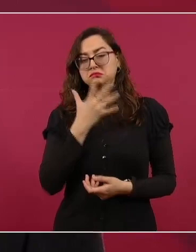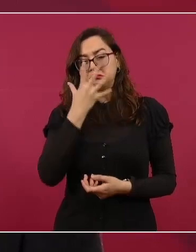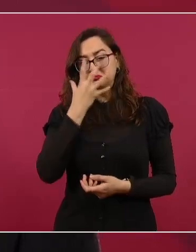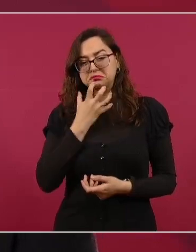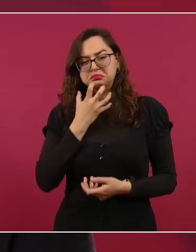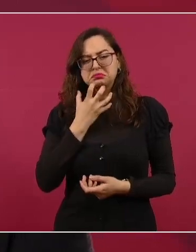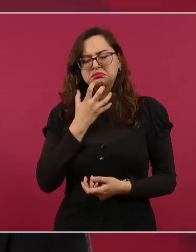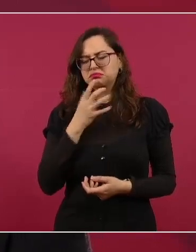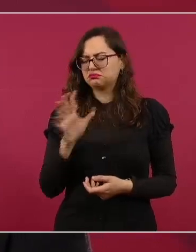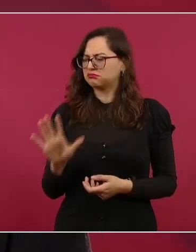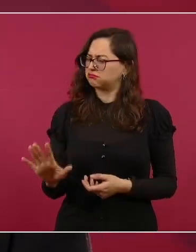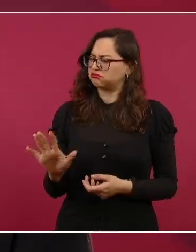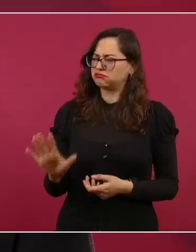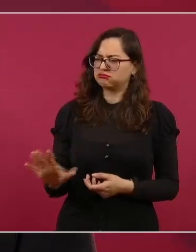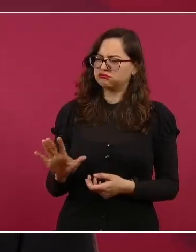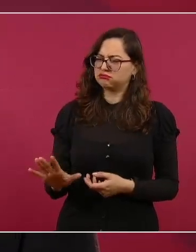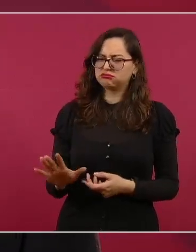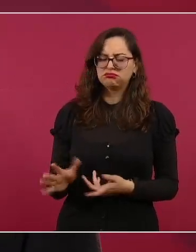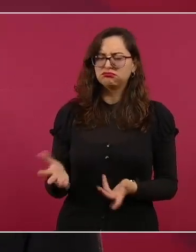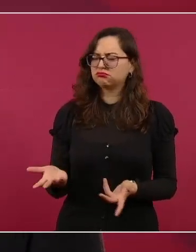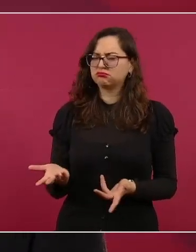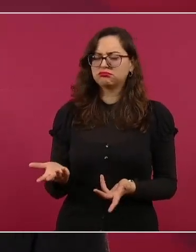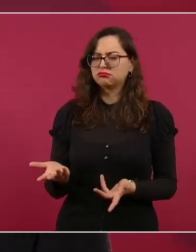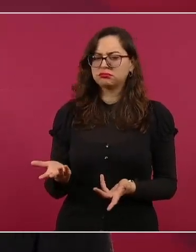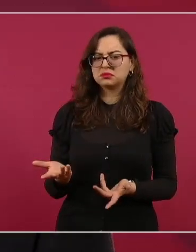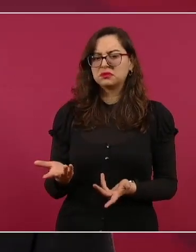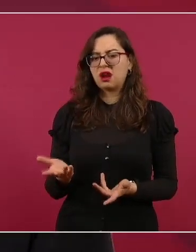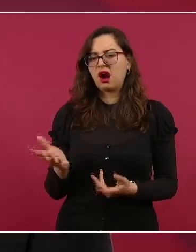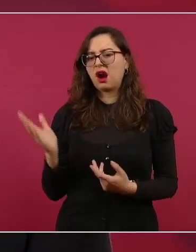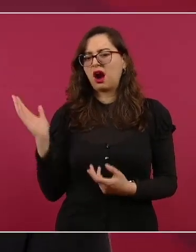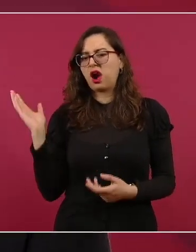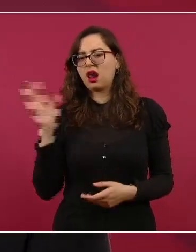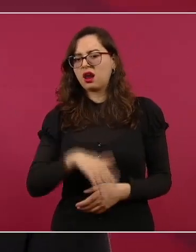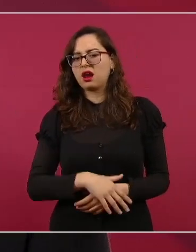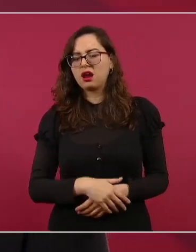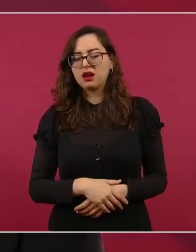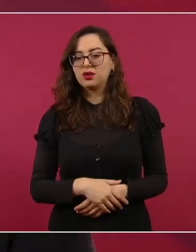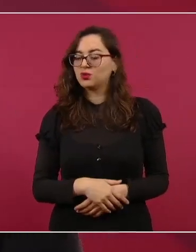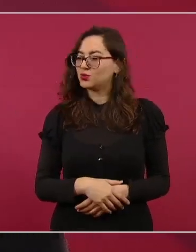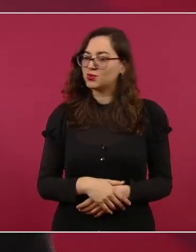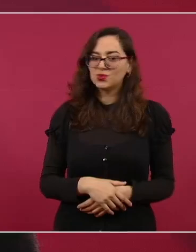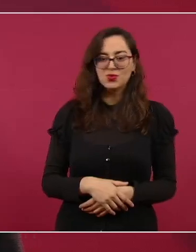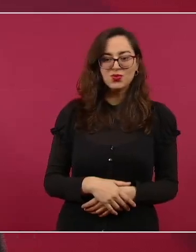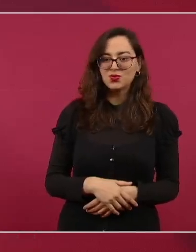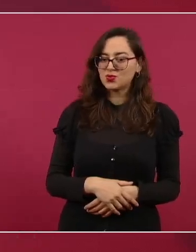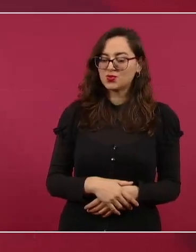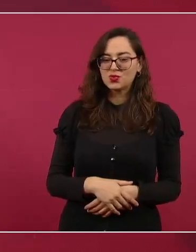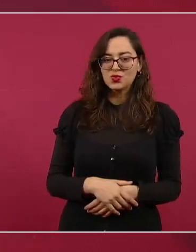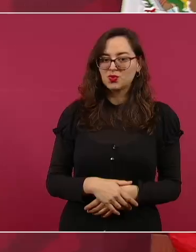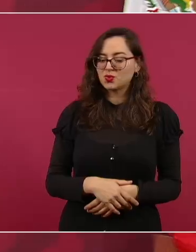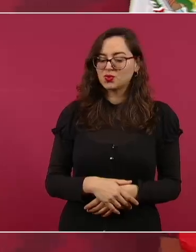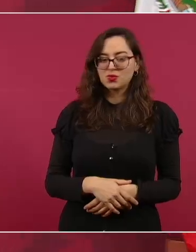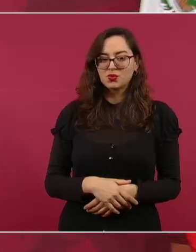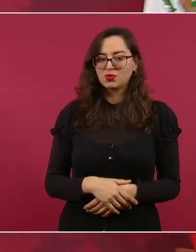entristecerse, para la apatía, y